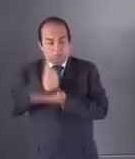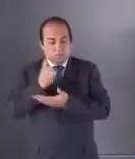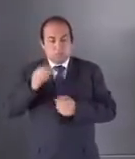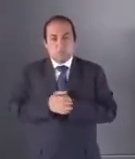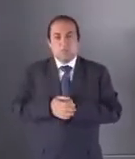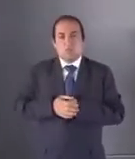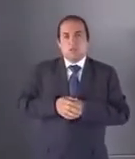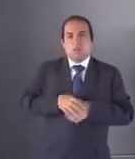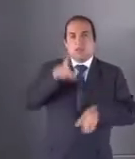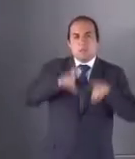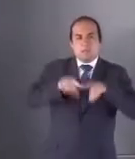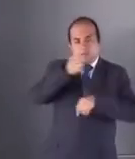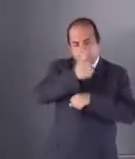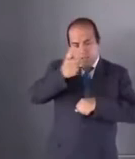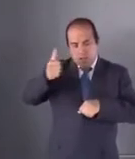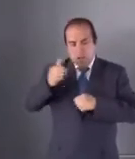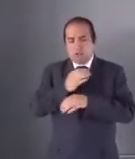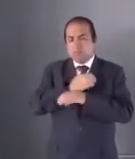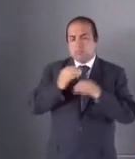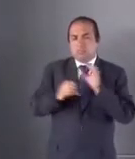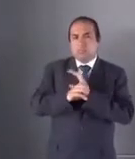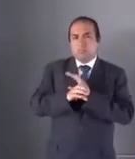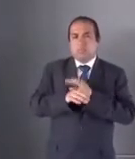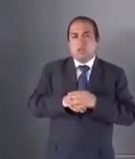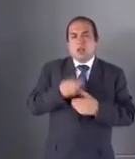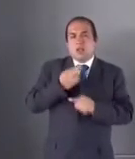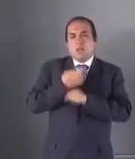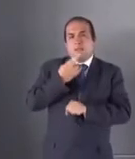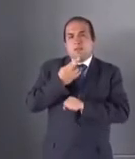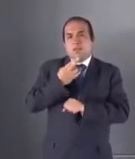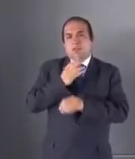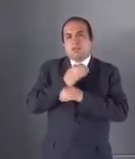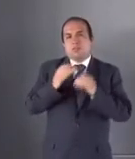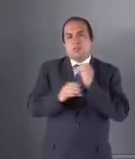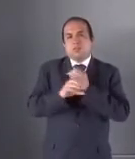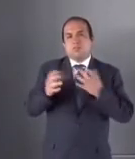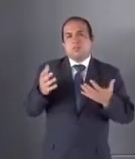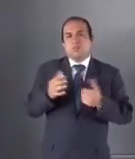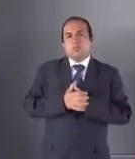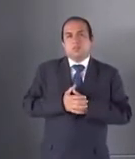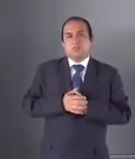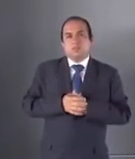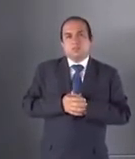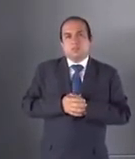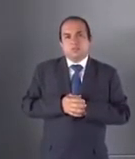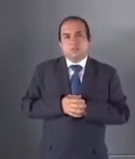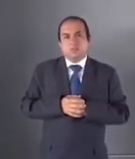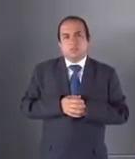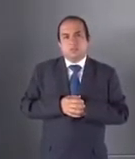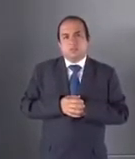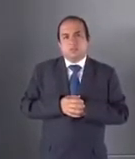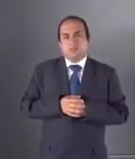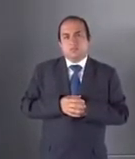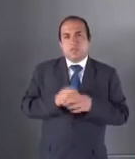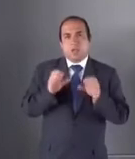Depende en cada uno de los casos. En la gran mayoría de los casos es pues